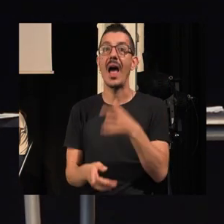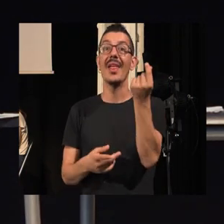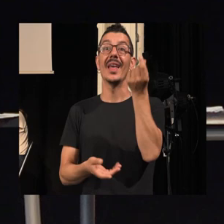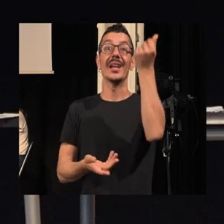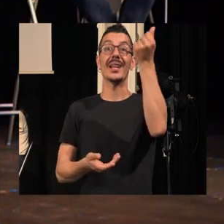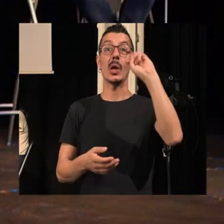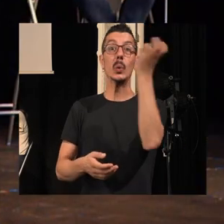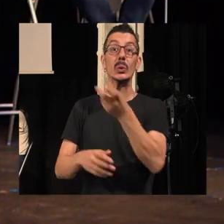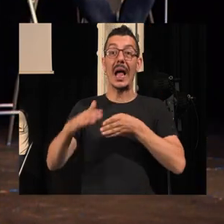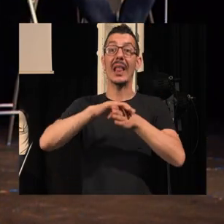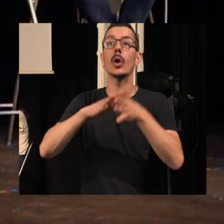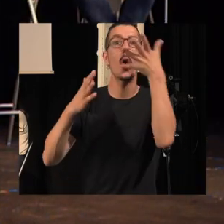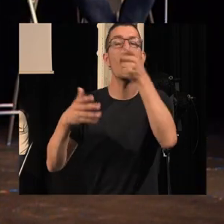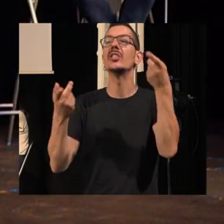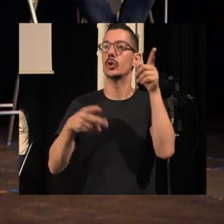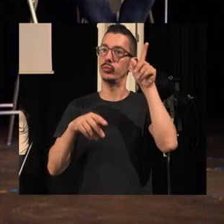lo que hay que debatir. Si